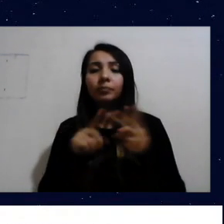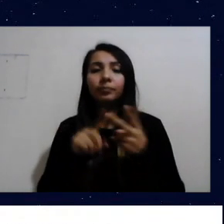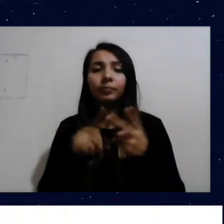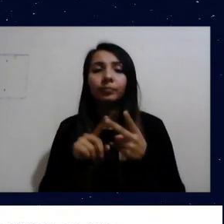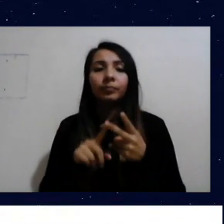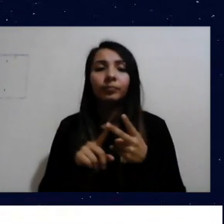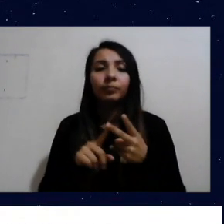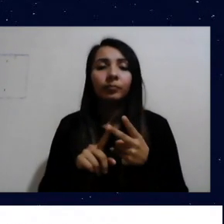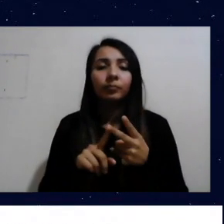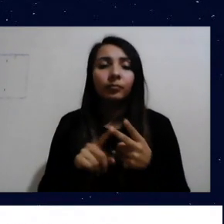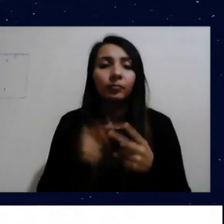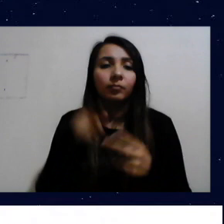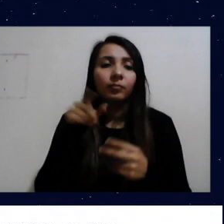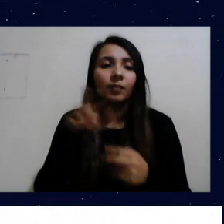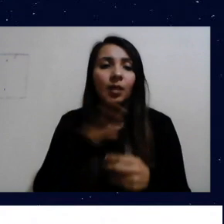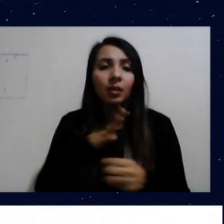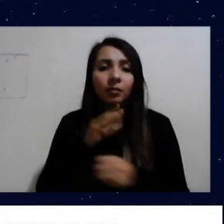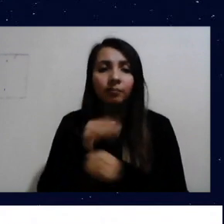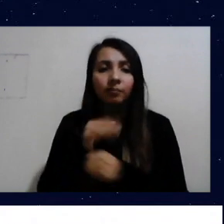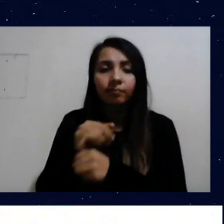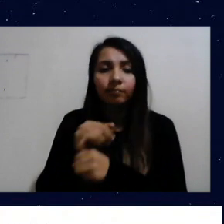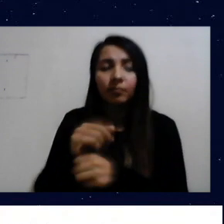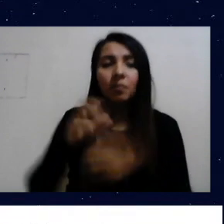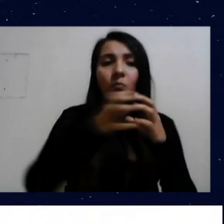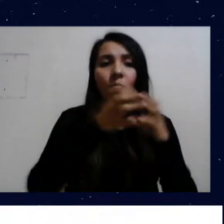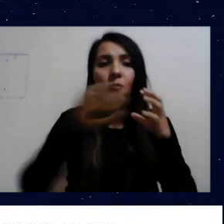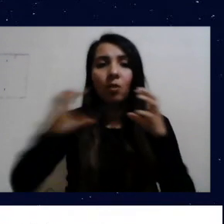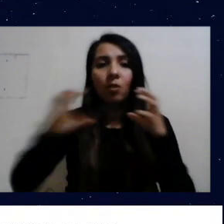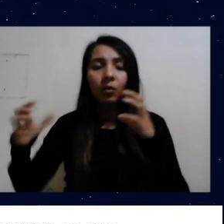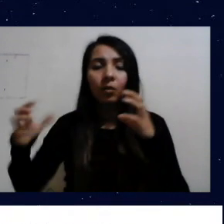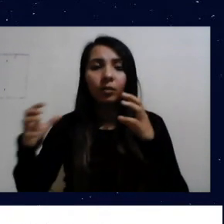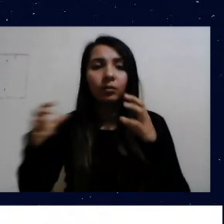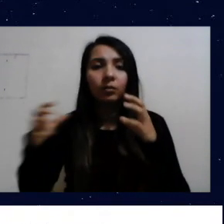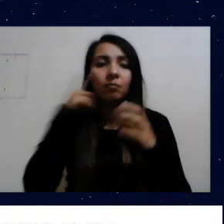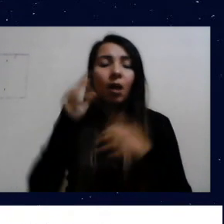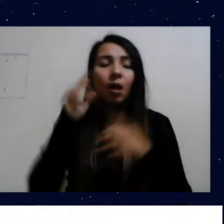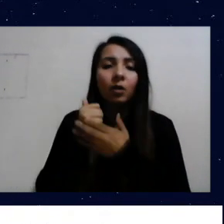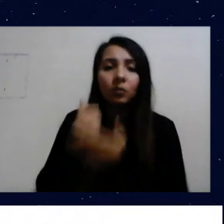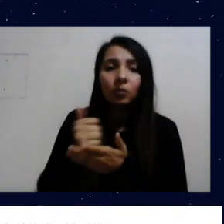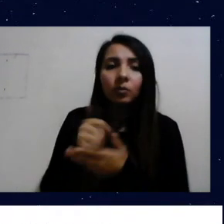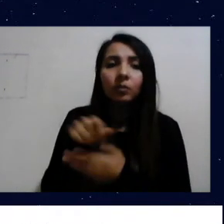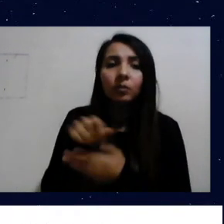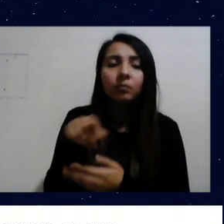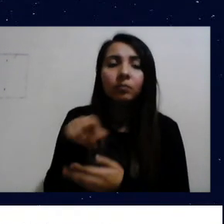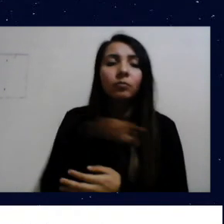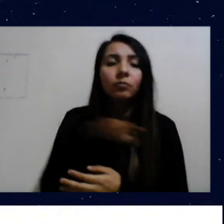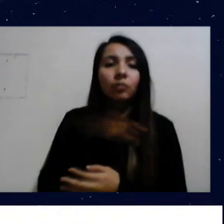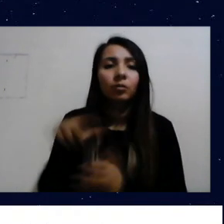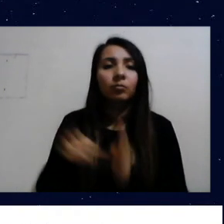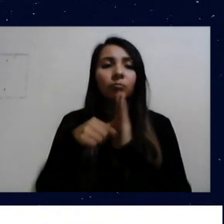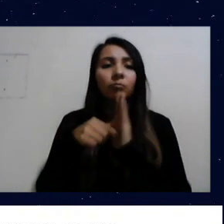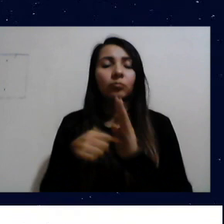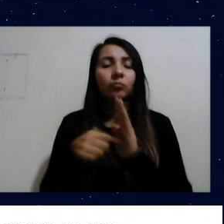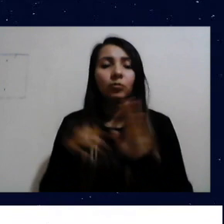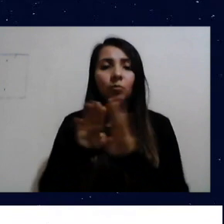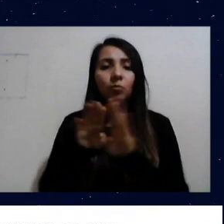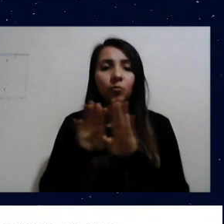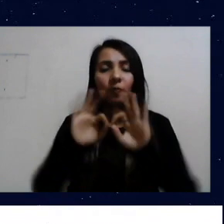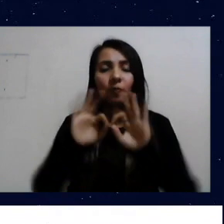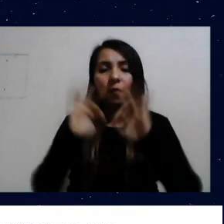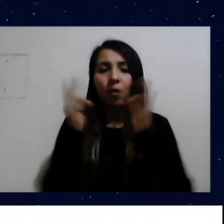tanto, favorecer que se formen estructuras diferentes. Y acelera toda la química, interviene en la